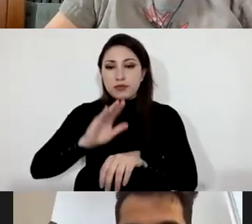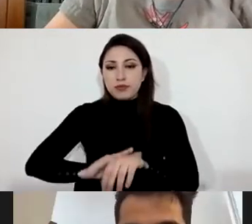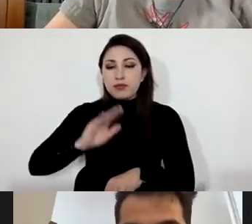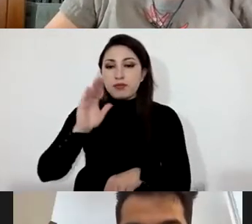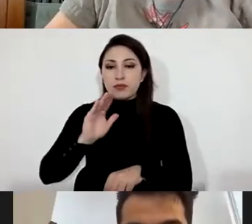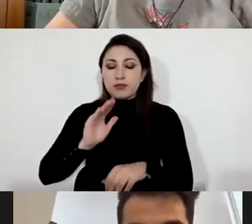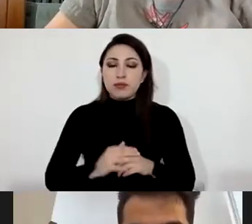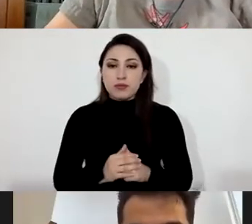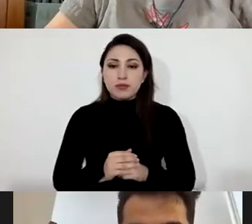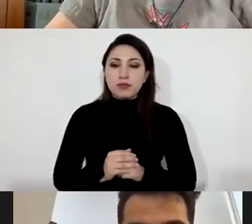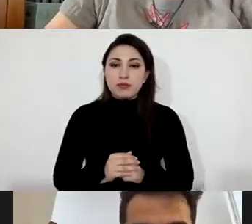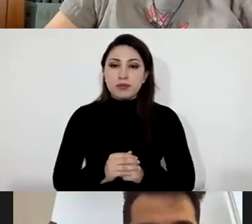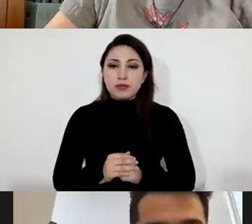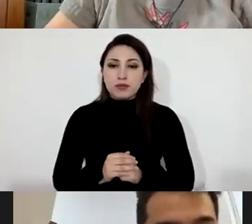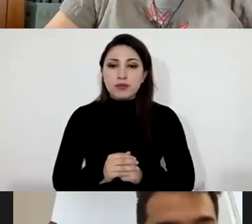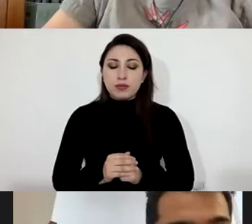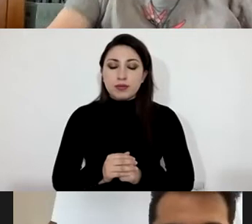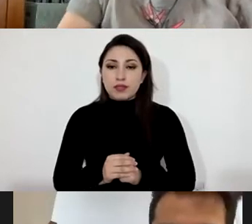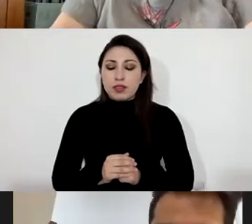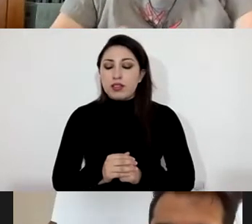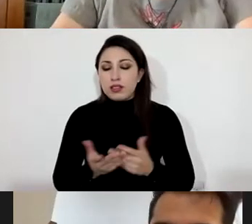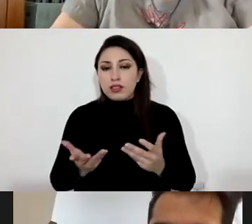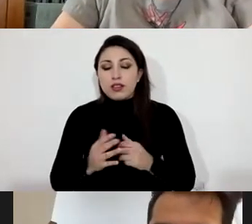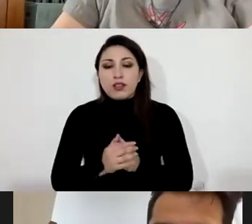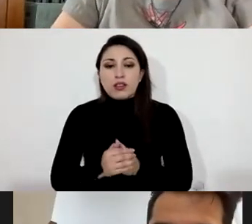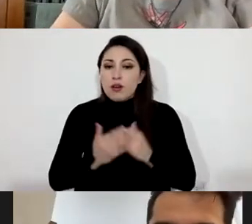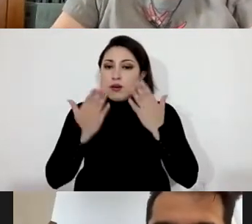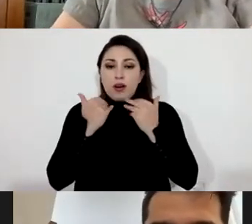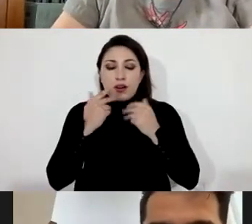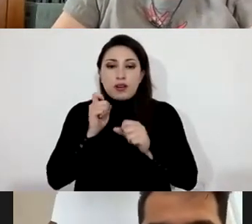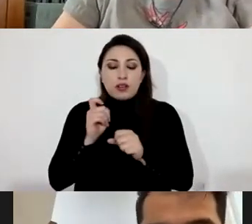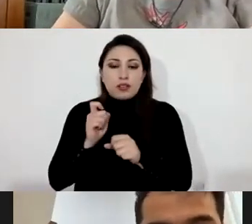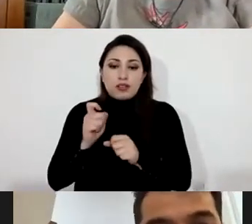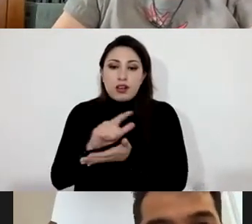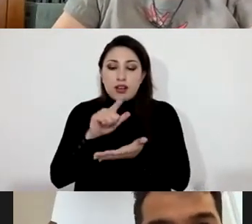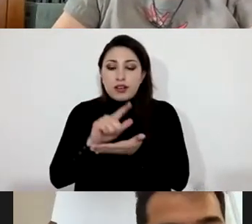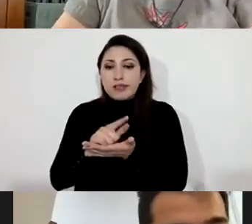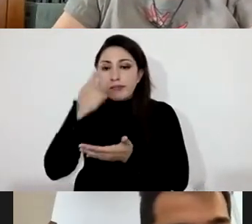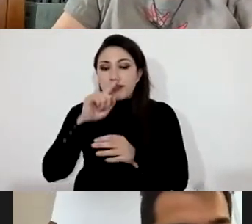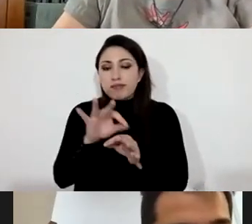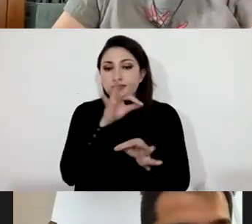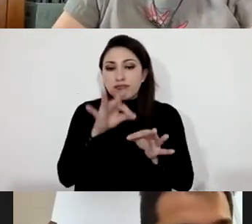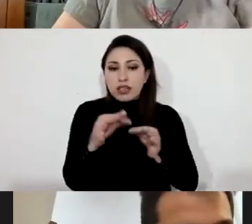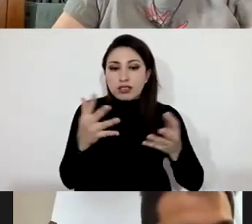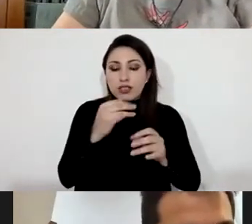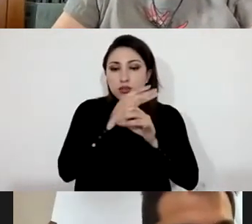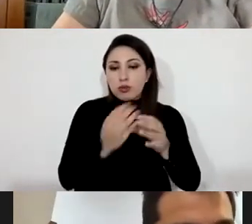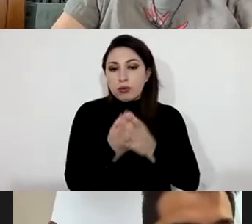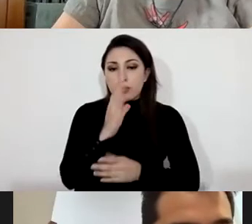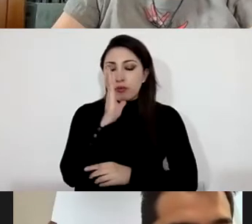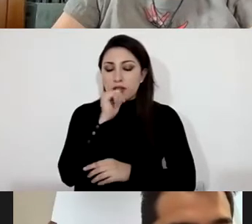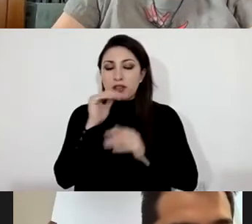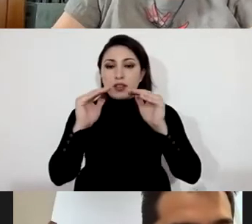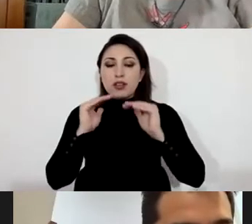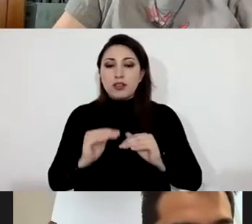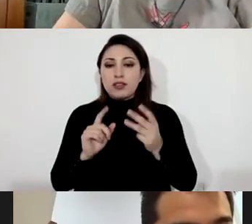de la Ciudad de México, ya que es evidente la imposibilidad jurídica y material de su generación. Tercero, se instruye